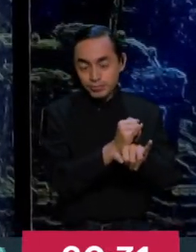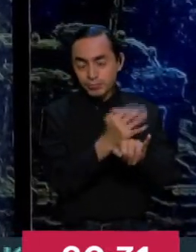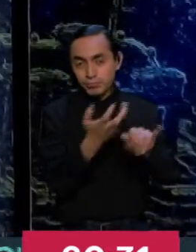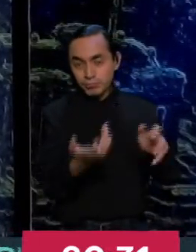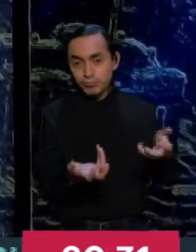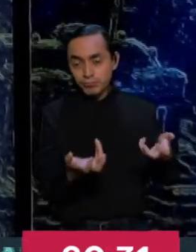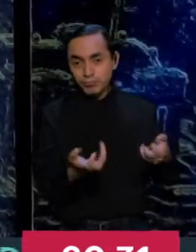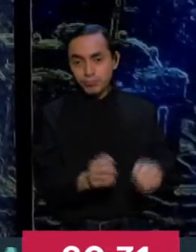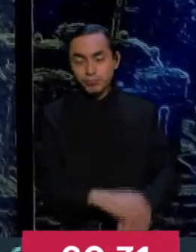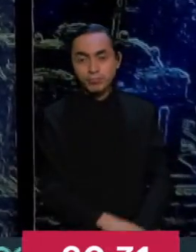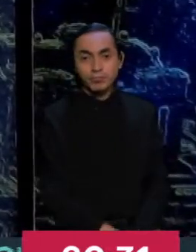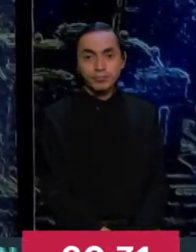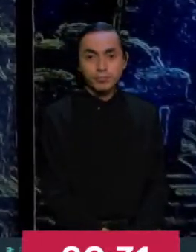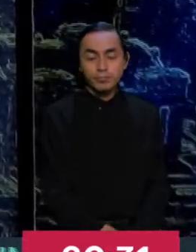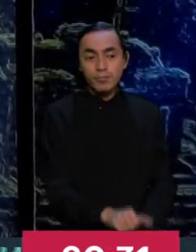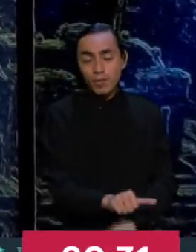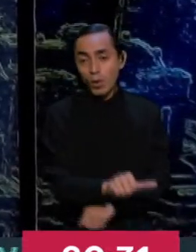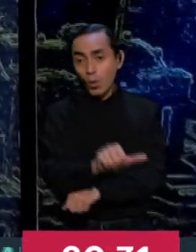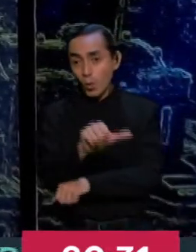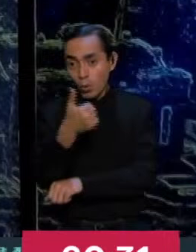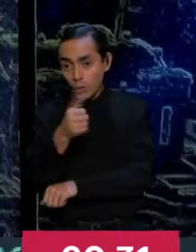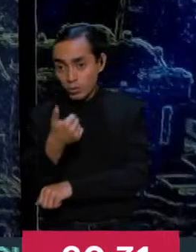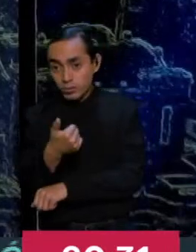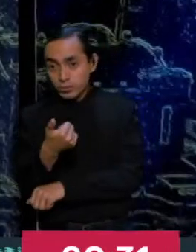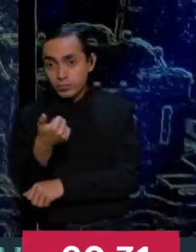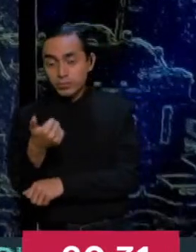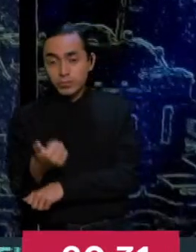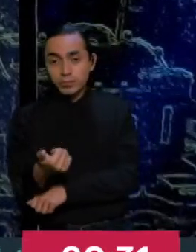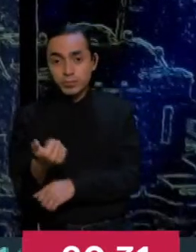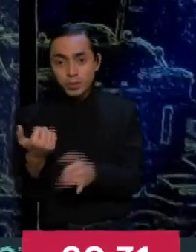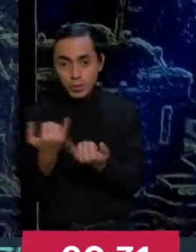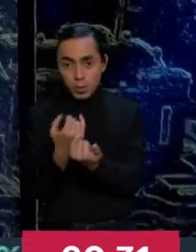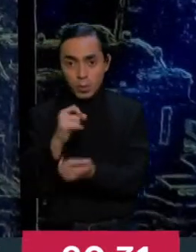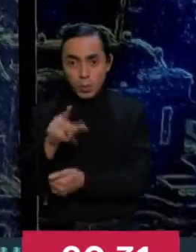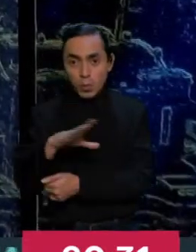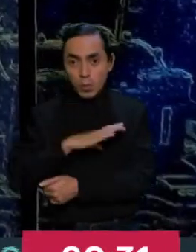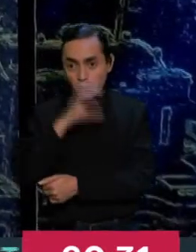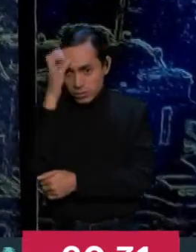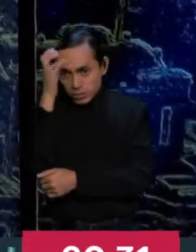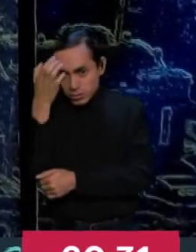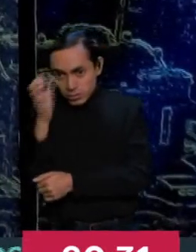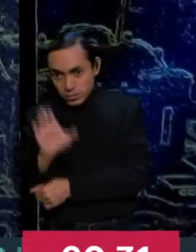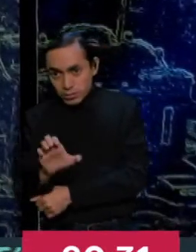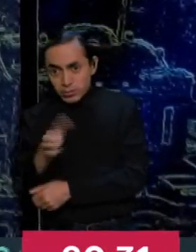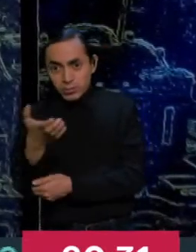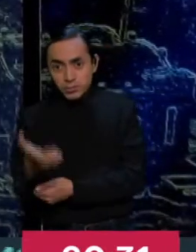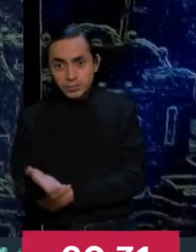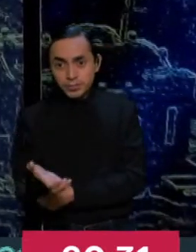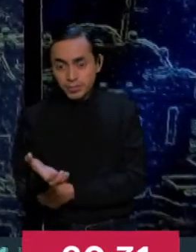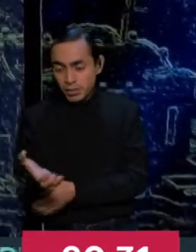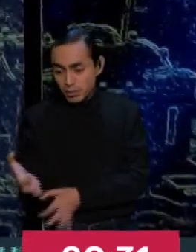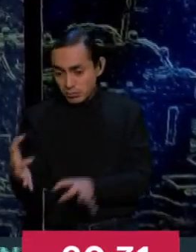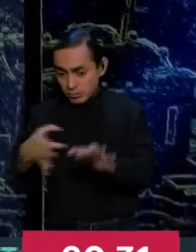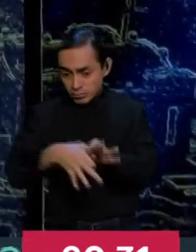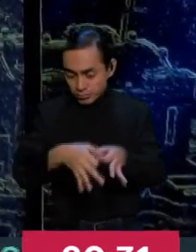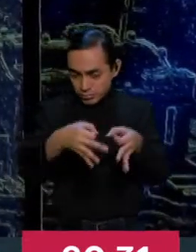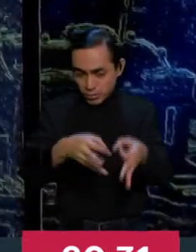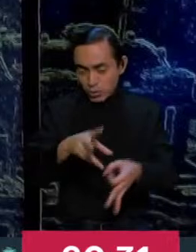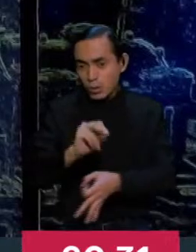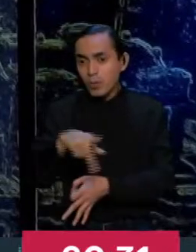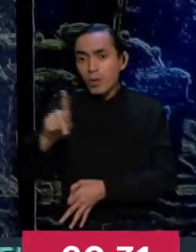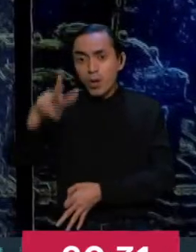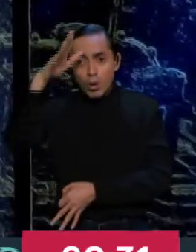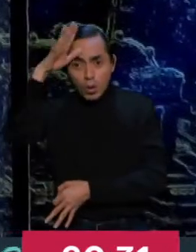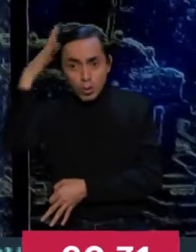físicos. Otras violencias, bueno, están formando parte de la delincuencia, a veces sin ser parte de ella. Los adultos